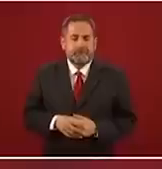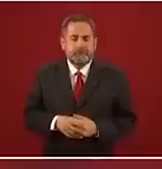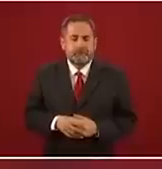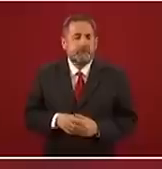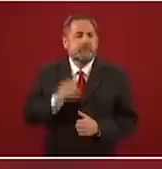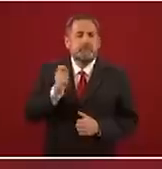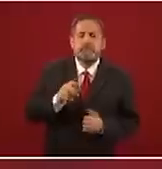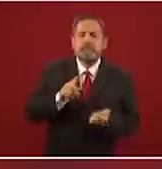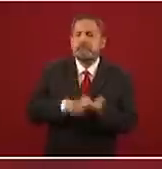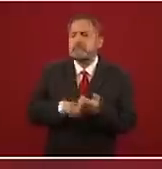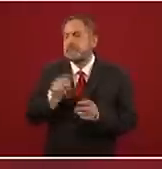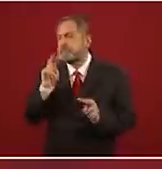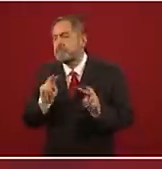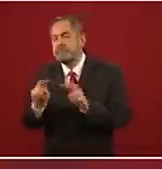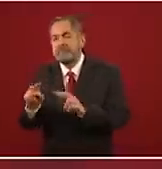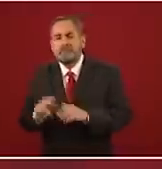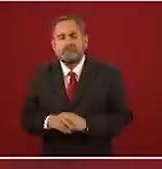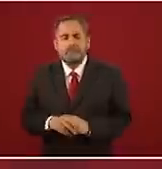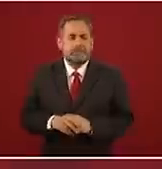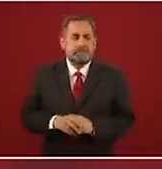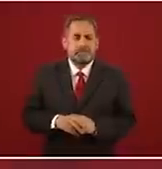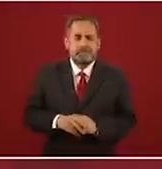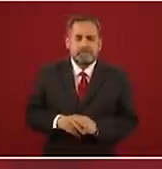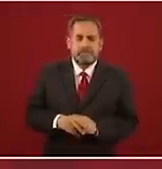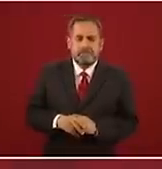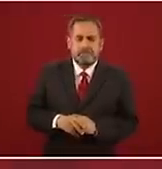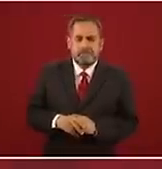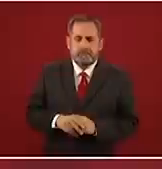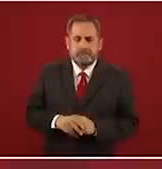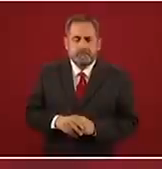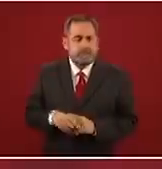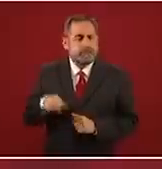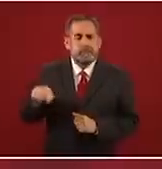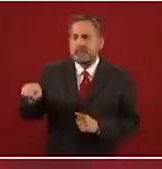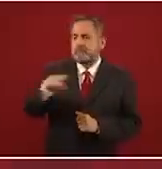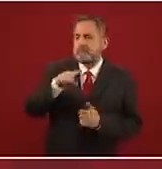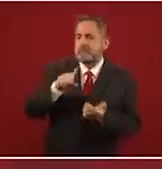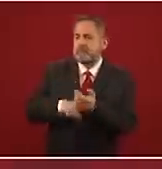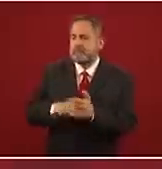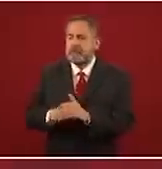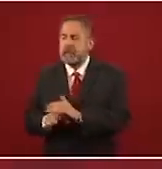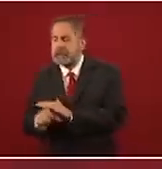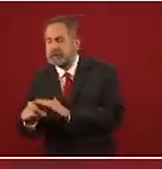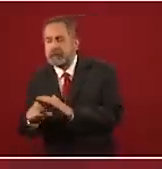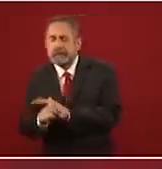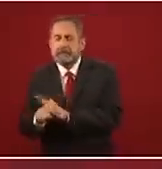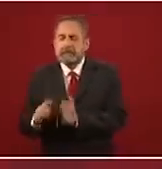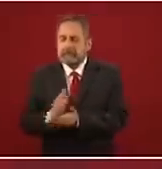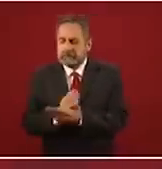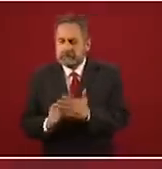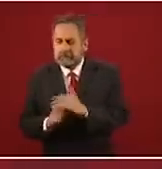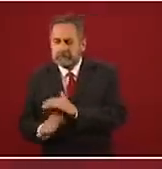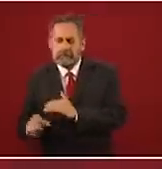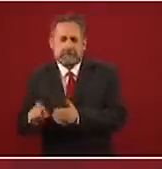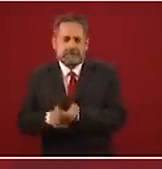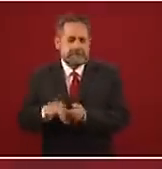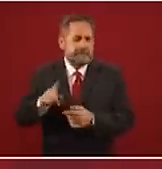Ver, ¿no?, que se opinaba sobre los sobornos, sobre los moches,